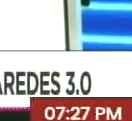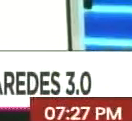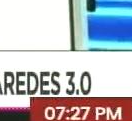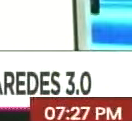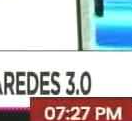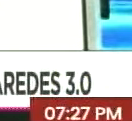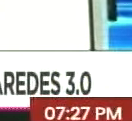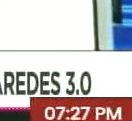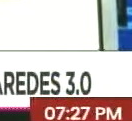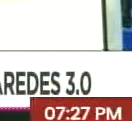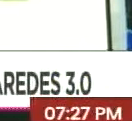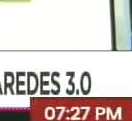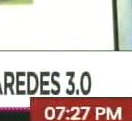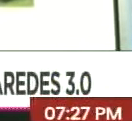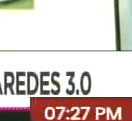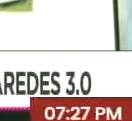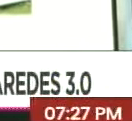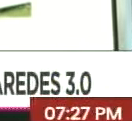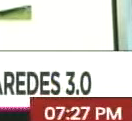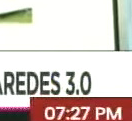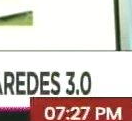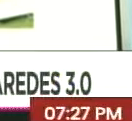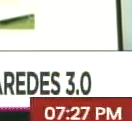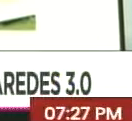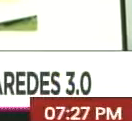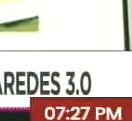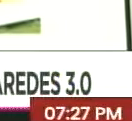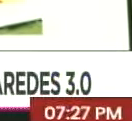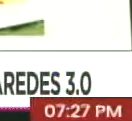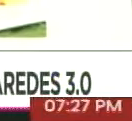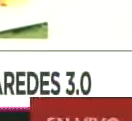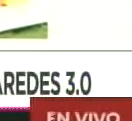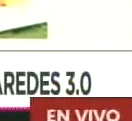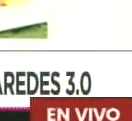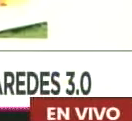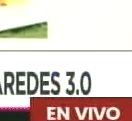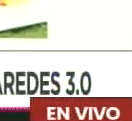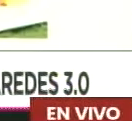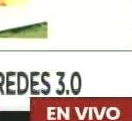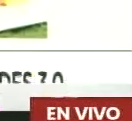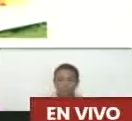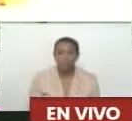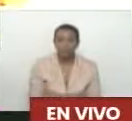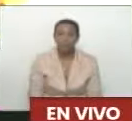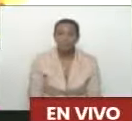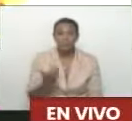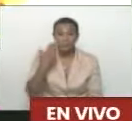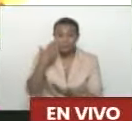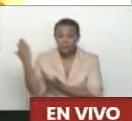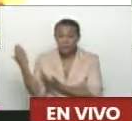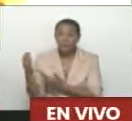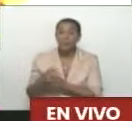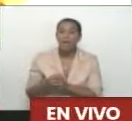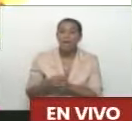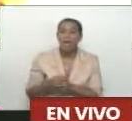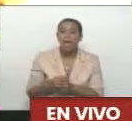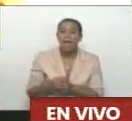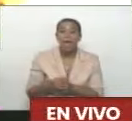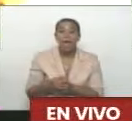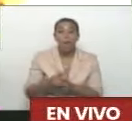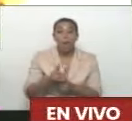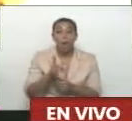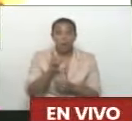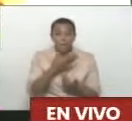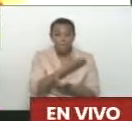Sencillamente, fíjate, yo quisiera contar sencillo. Cuando estaba Michelle Bachelet